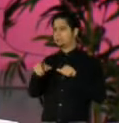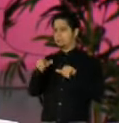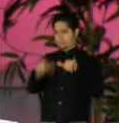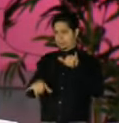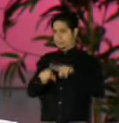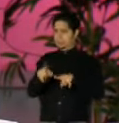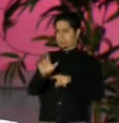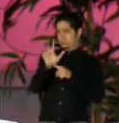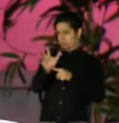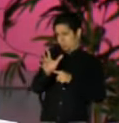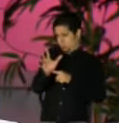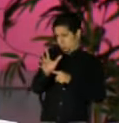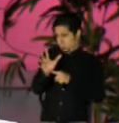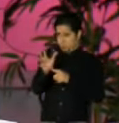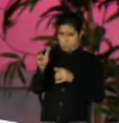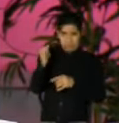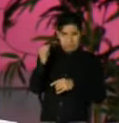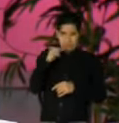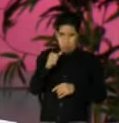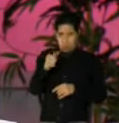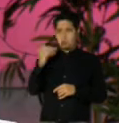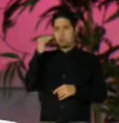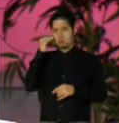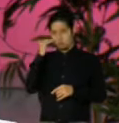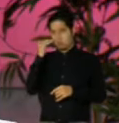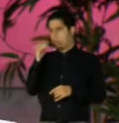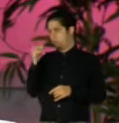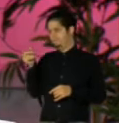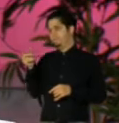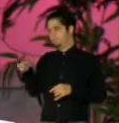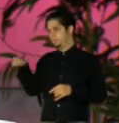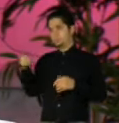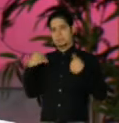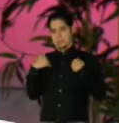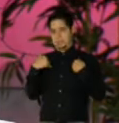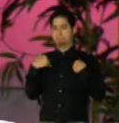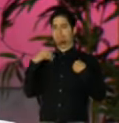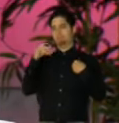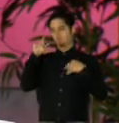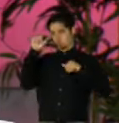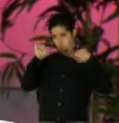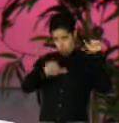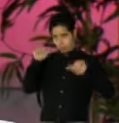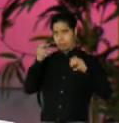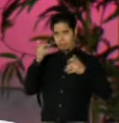para dialogar un poco más. Si no, yo sé que los compañeros alguna otra pregunta van a hacer sobre el asunto. Así que